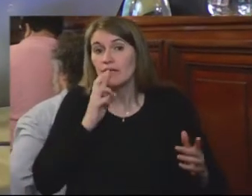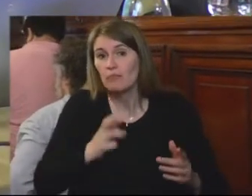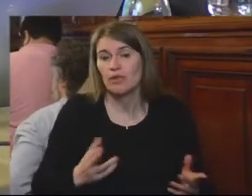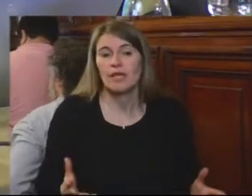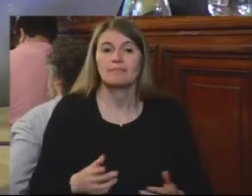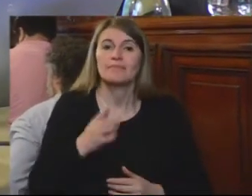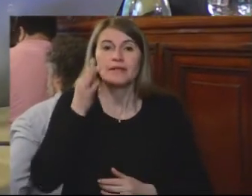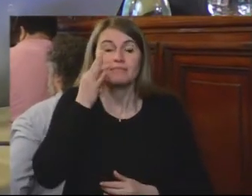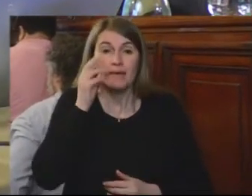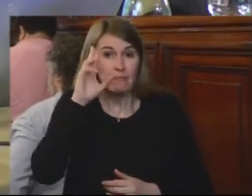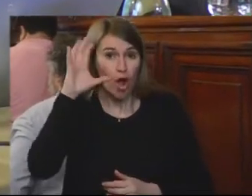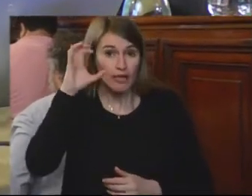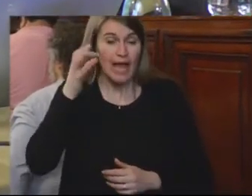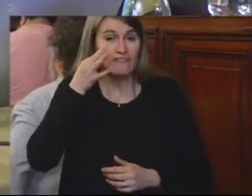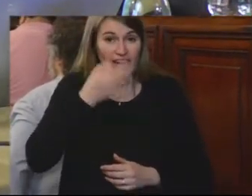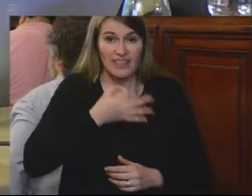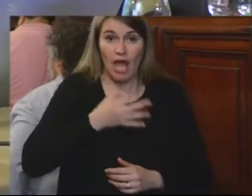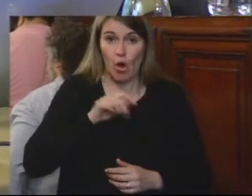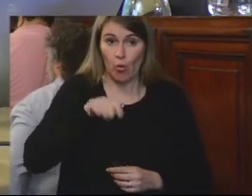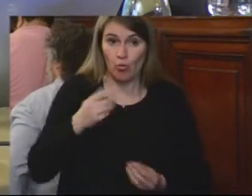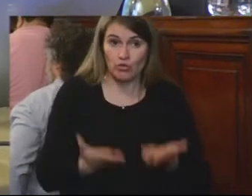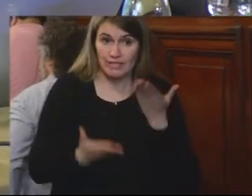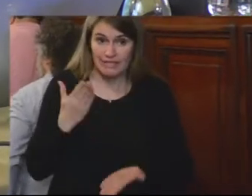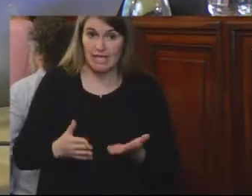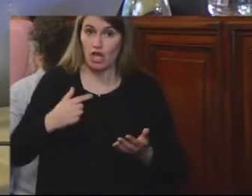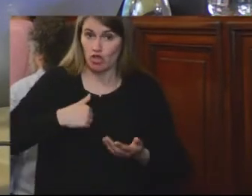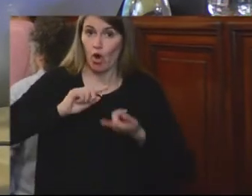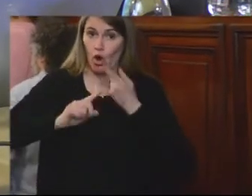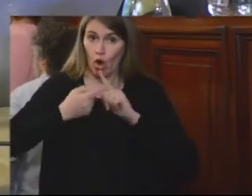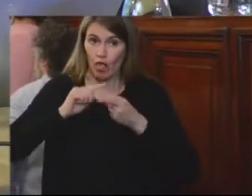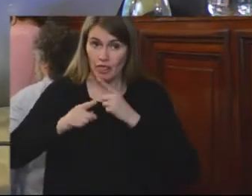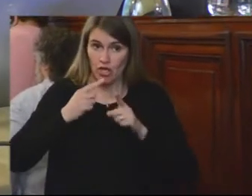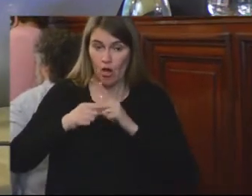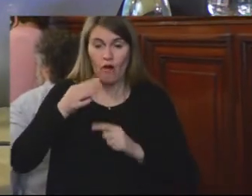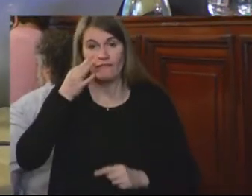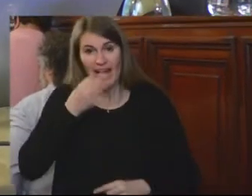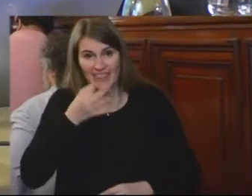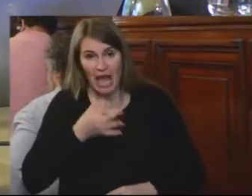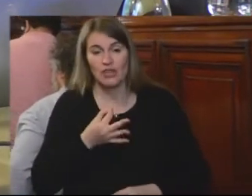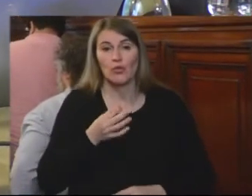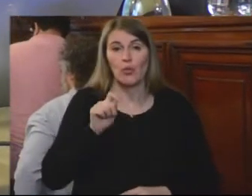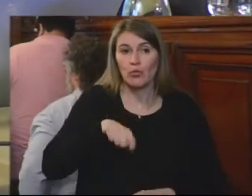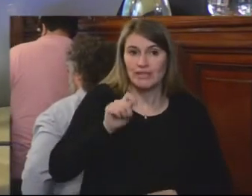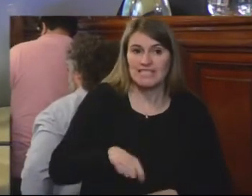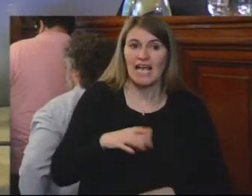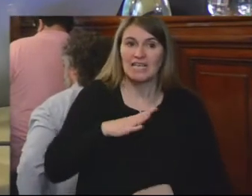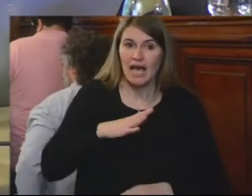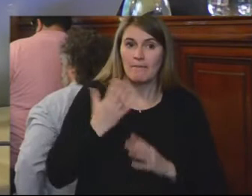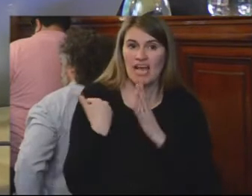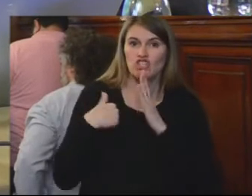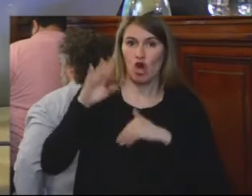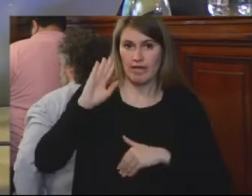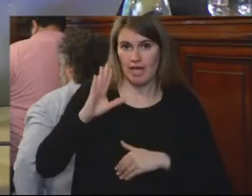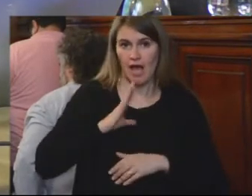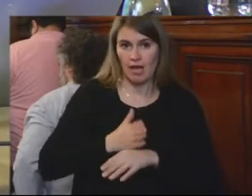justicia la secretaría por intermedio del programa que yo coordino el programa bar de justicia tiene intervenciones la mayoría de estas causas registran